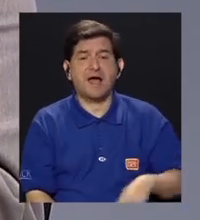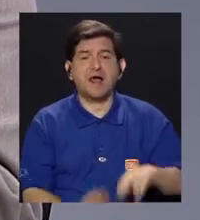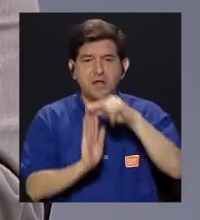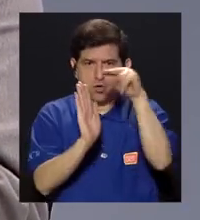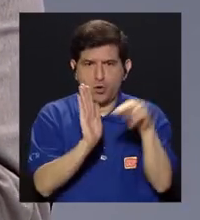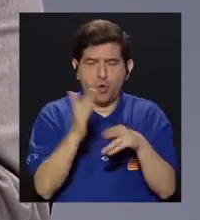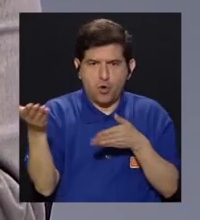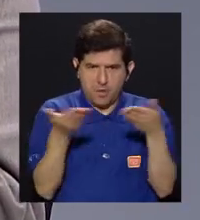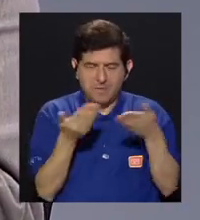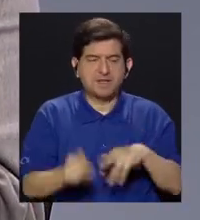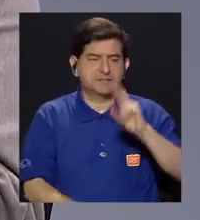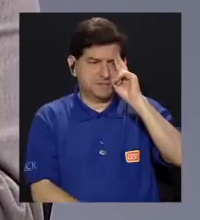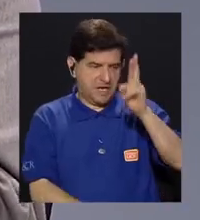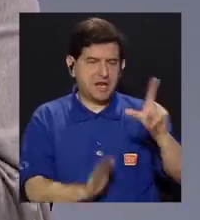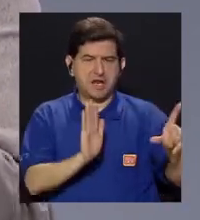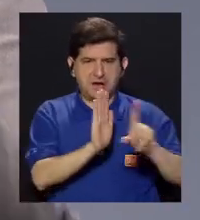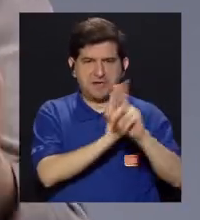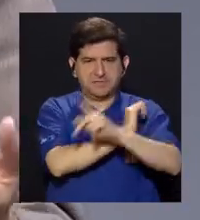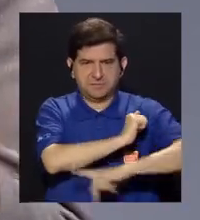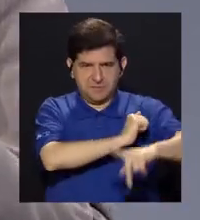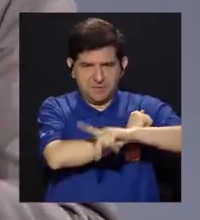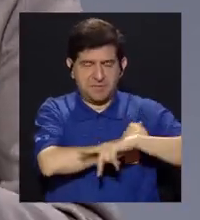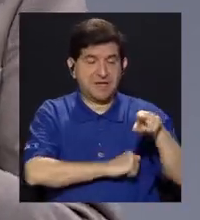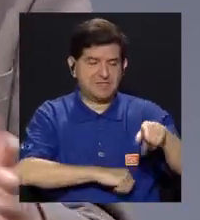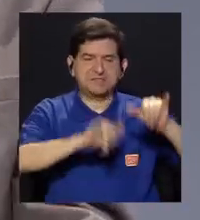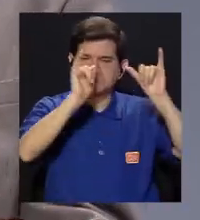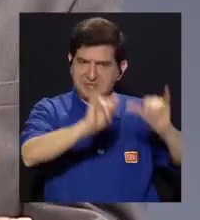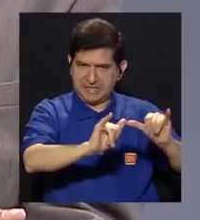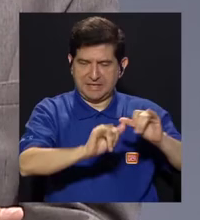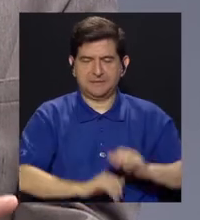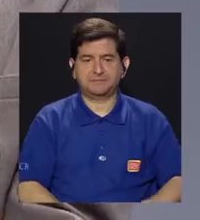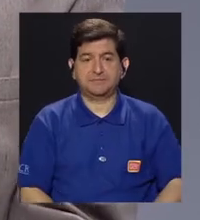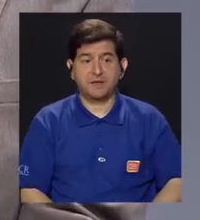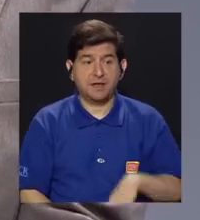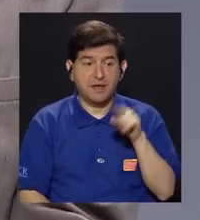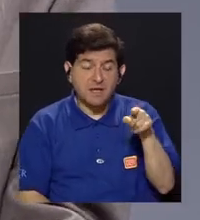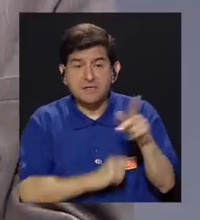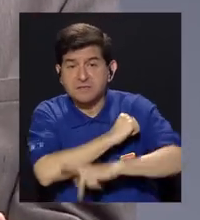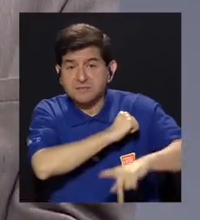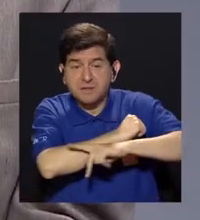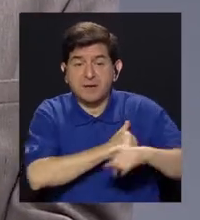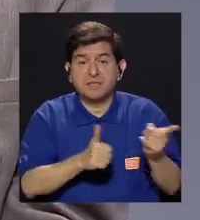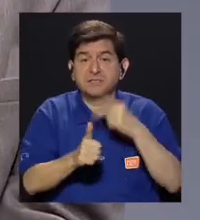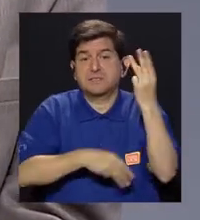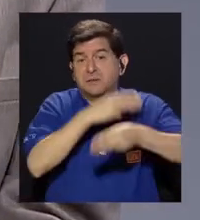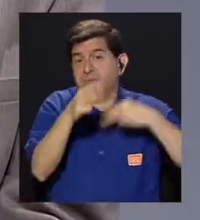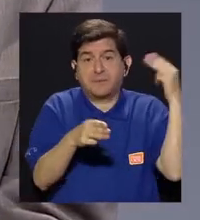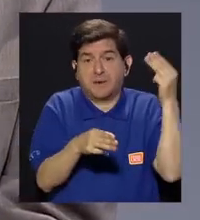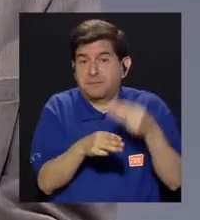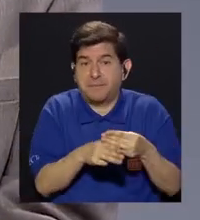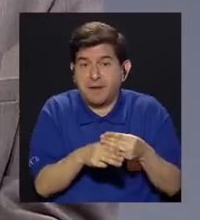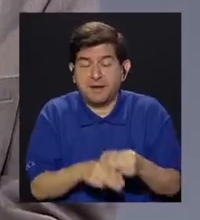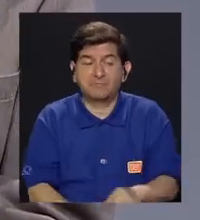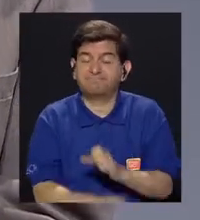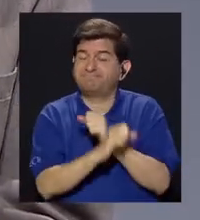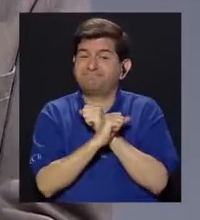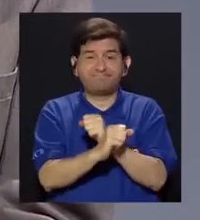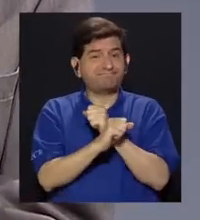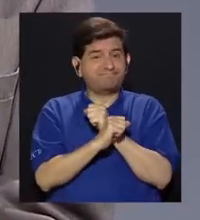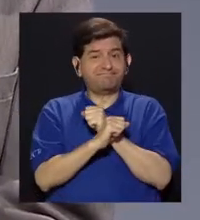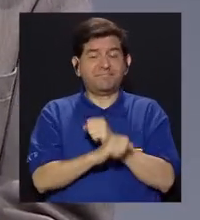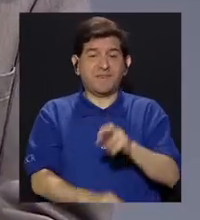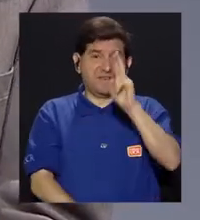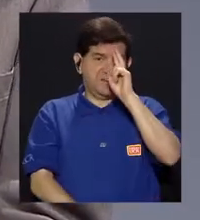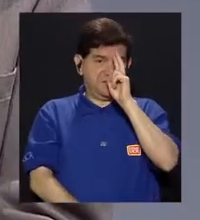servicio y normalmente respetar las leyes del país donde se encuentra y si se encuentra en un país de primer mundo lo más